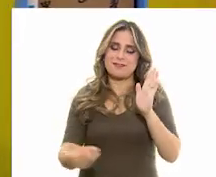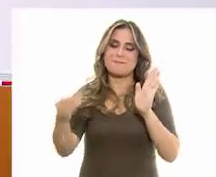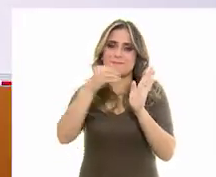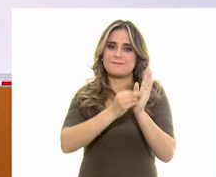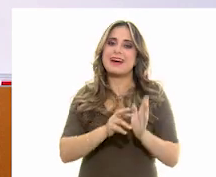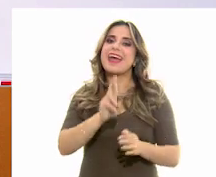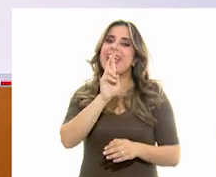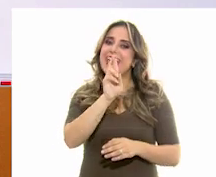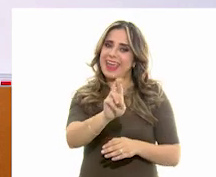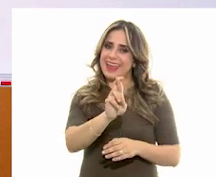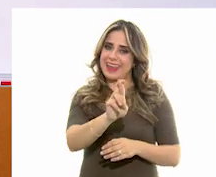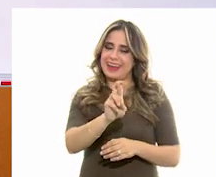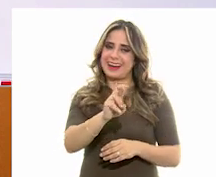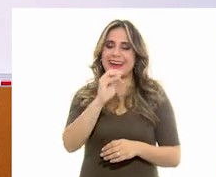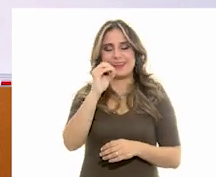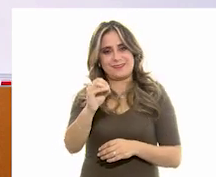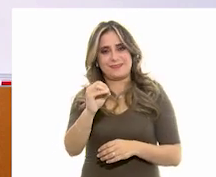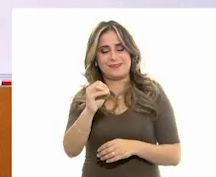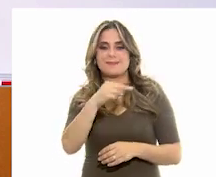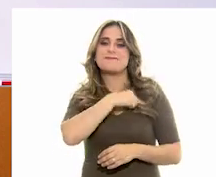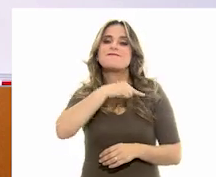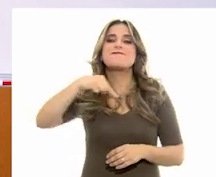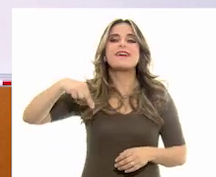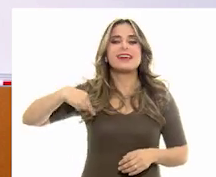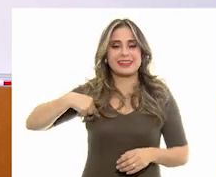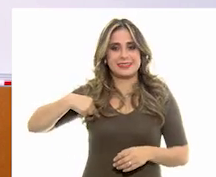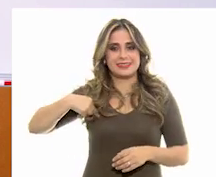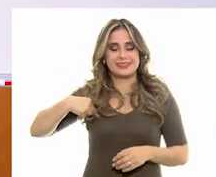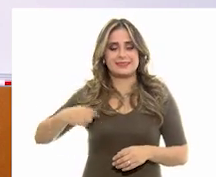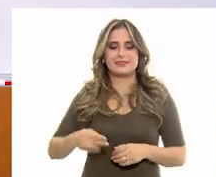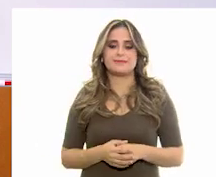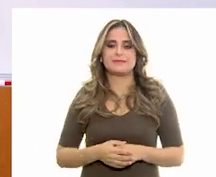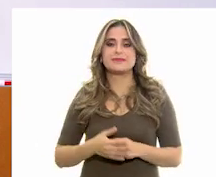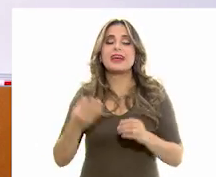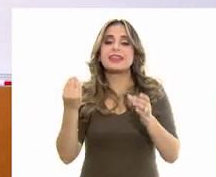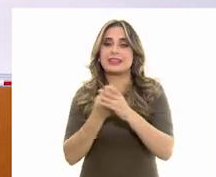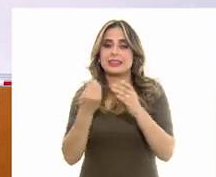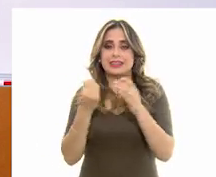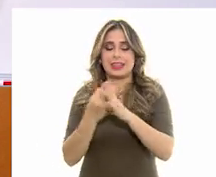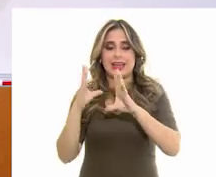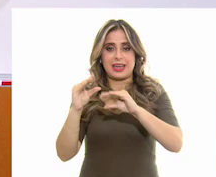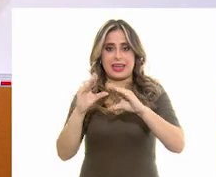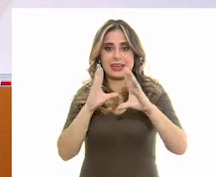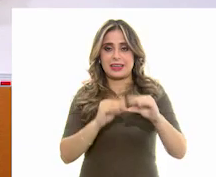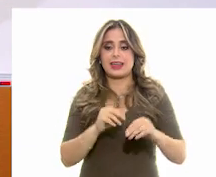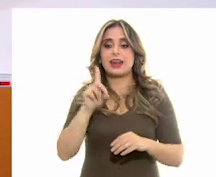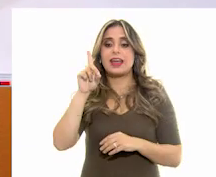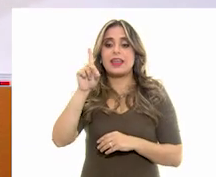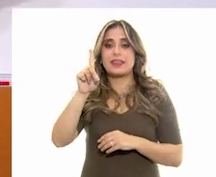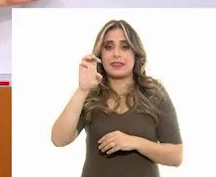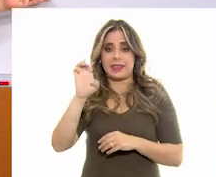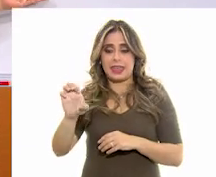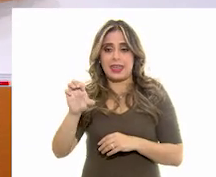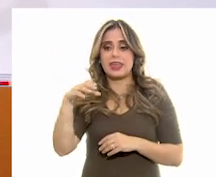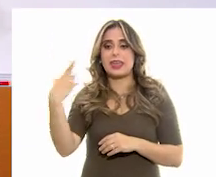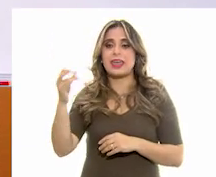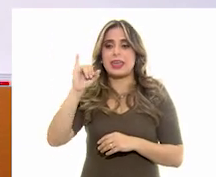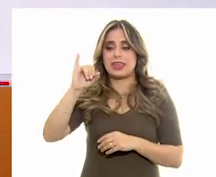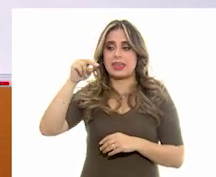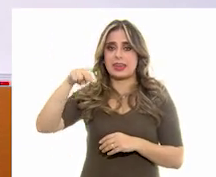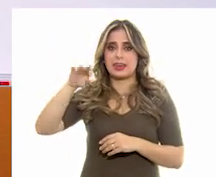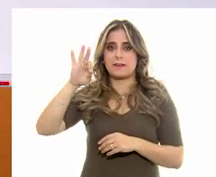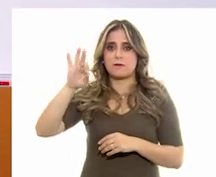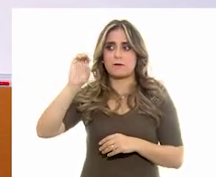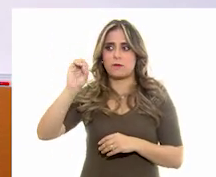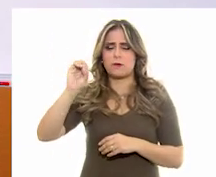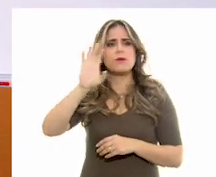R. La R. Uh-huh. Nuestro. Nuestro taller de infografías. Pero